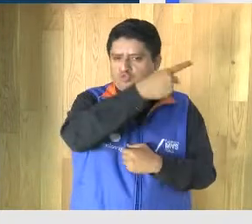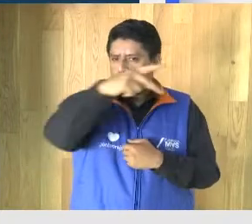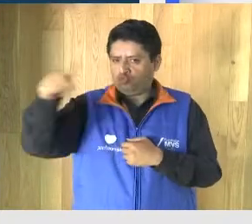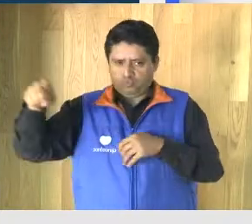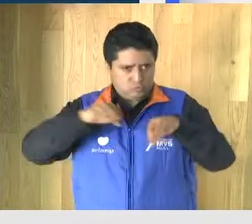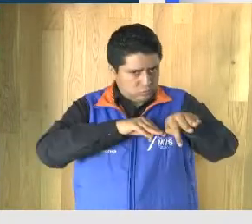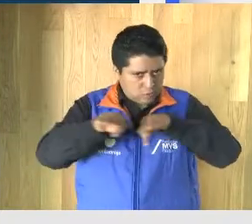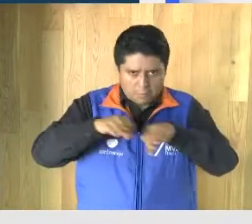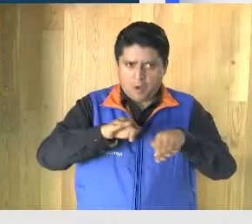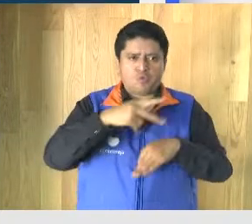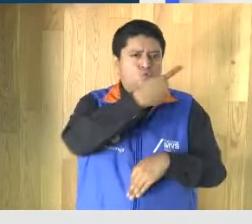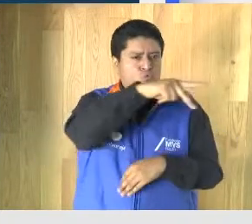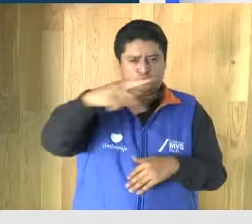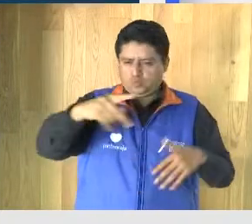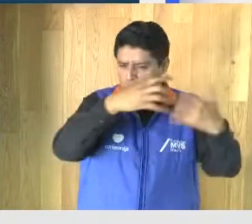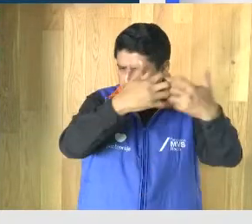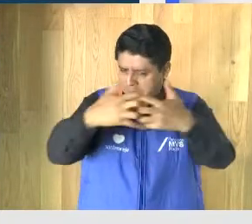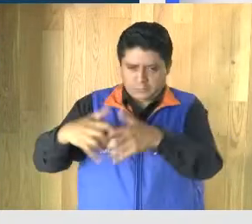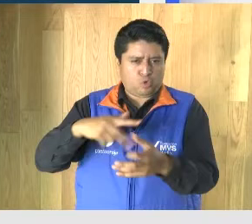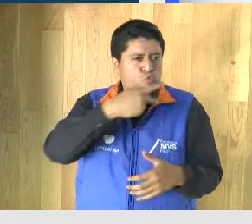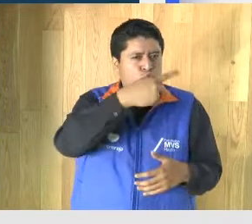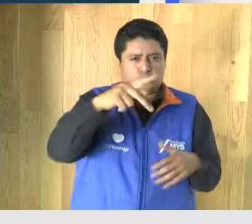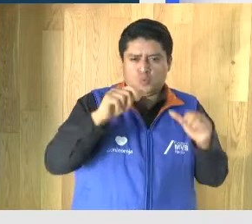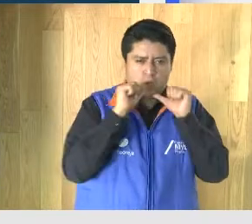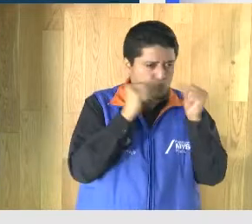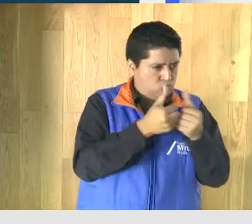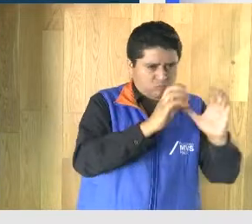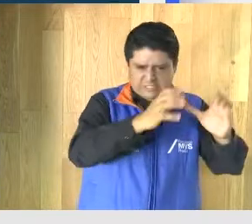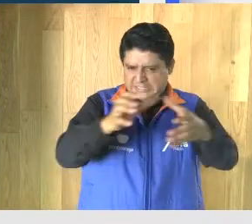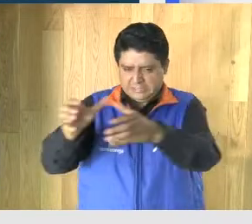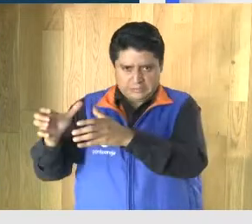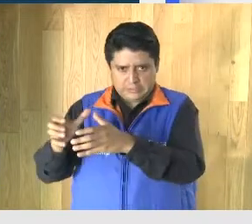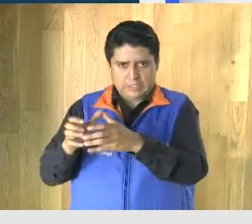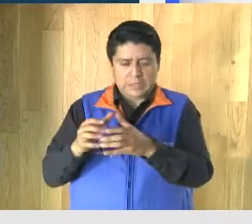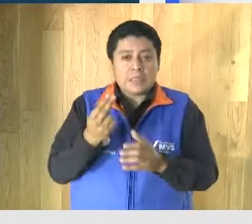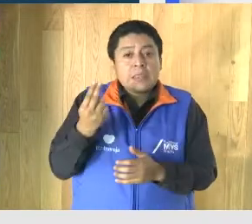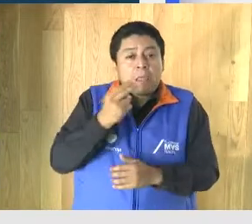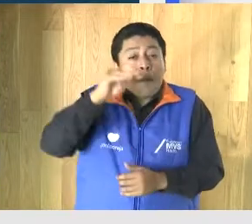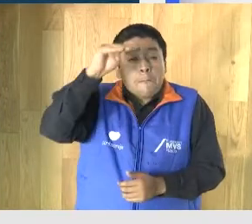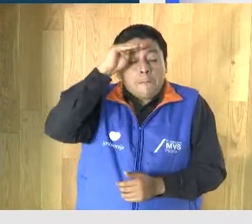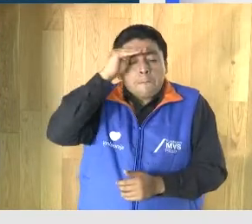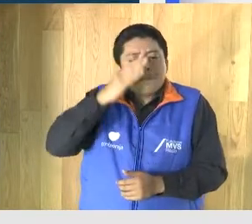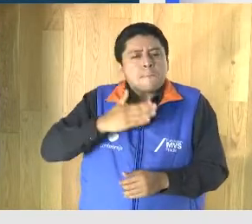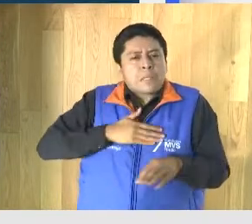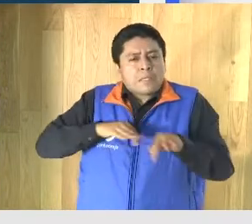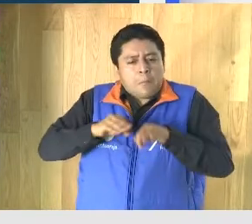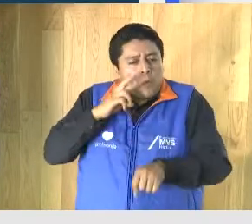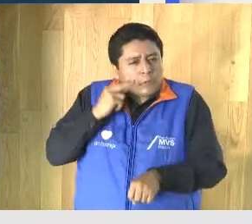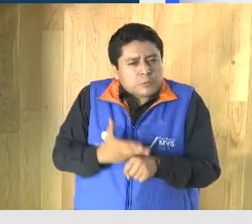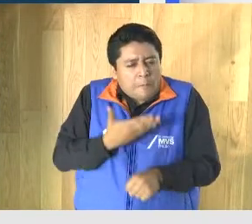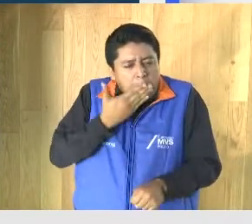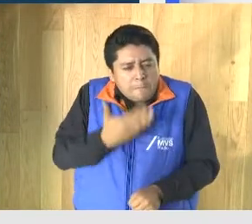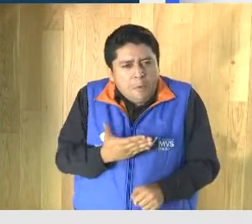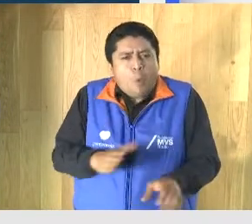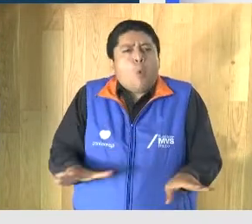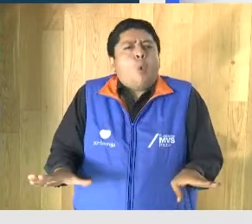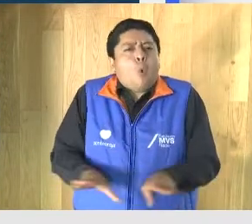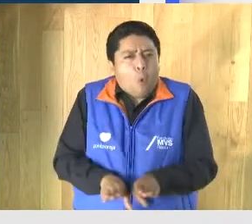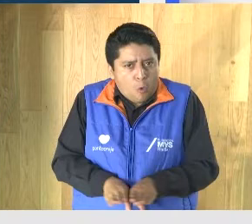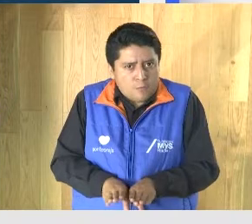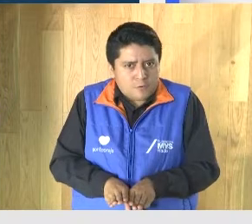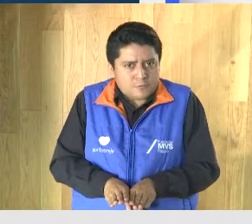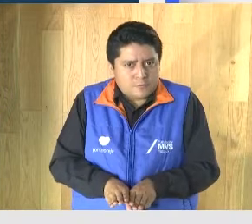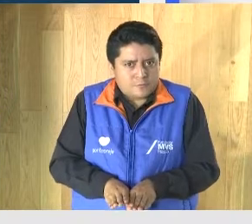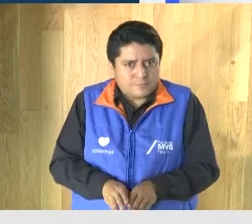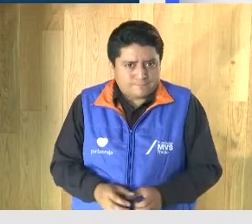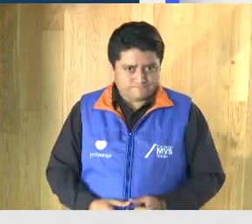interés al que pertenece, tiene que ver cómo poder hacer de manera más responsable su actividad. Para hacer